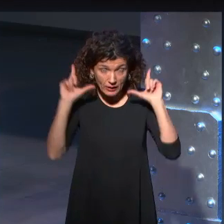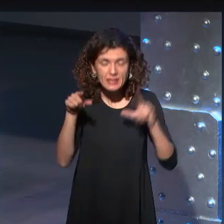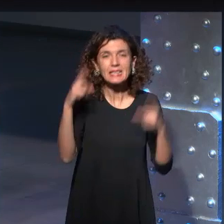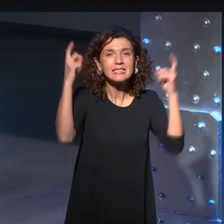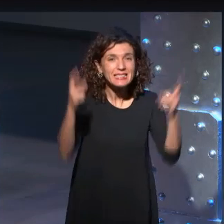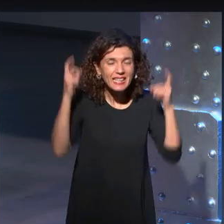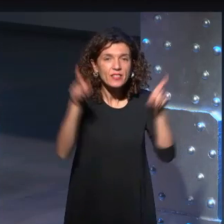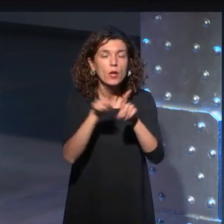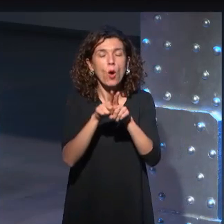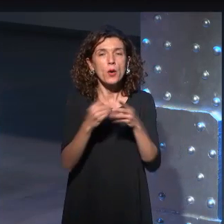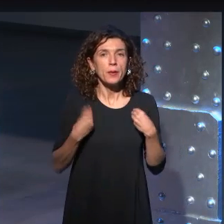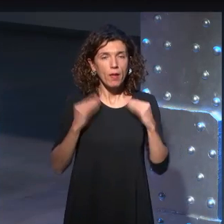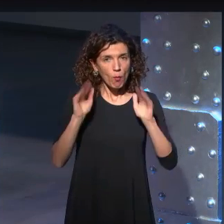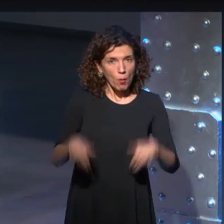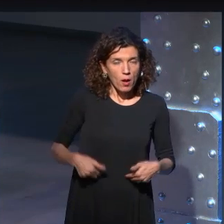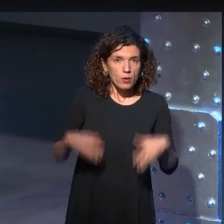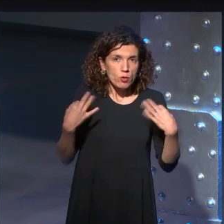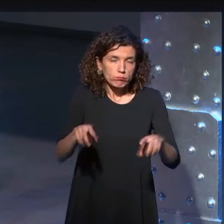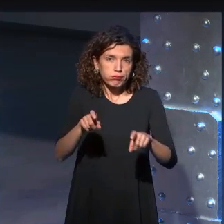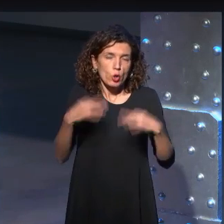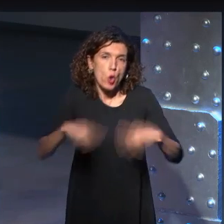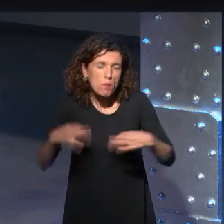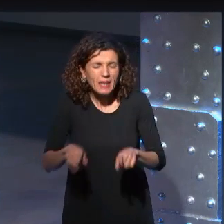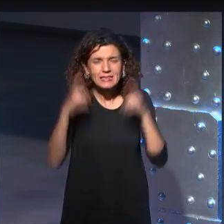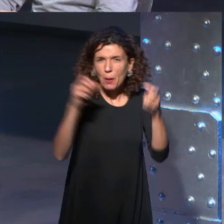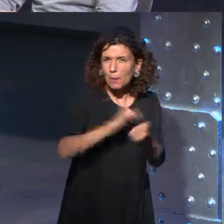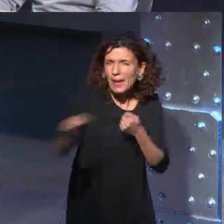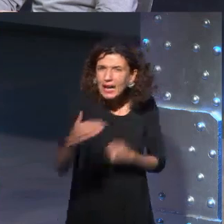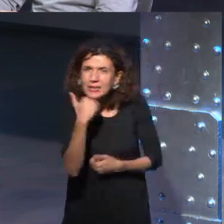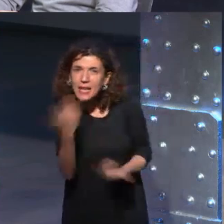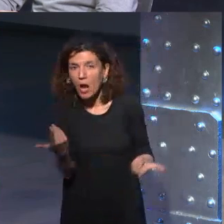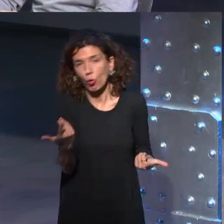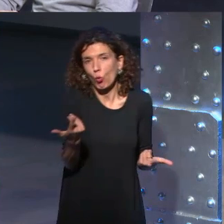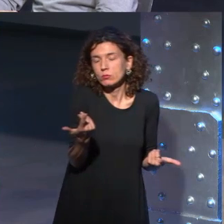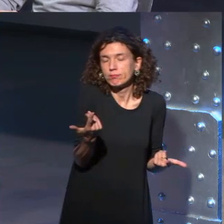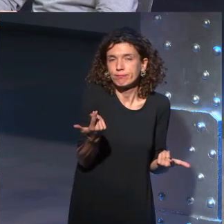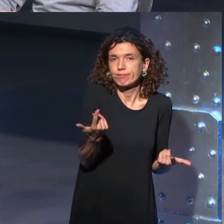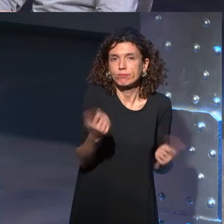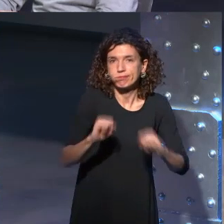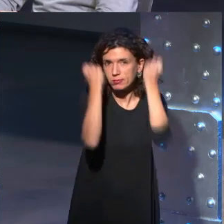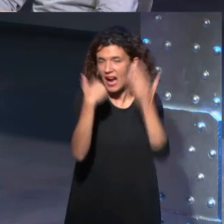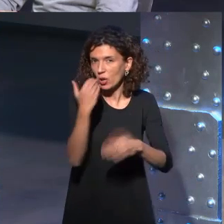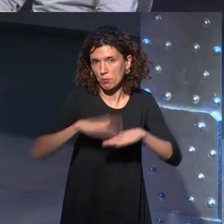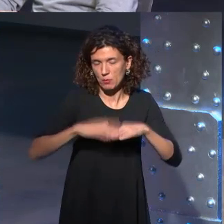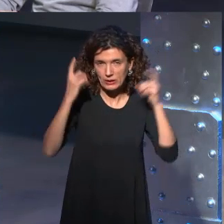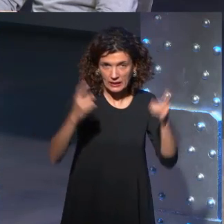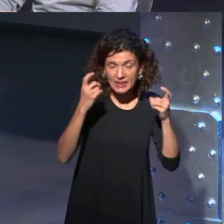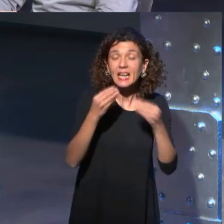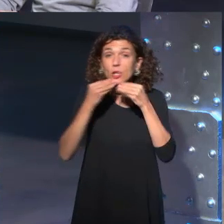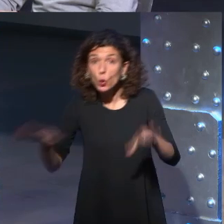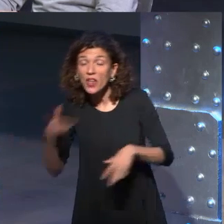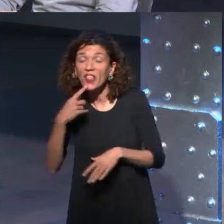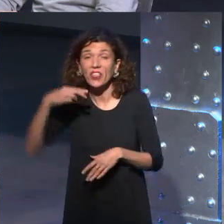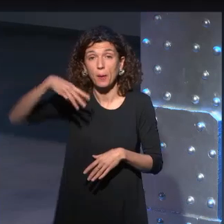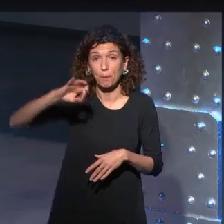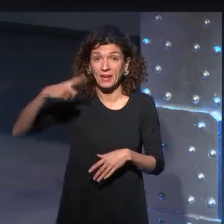intenta recobrar su vida, por un lado, o vengarse por el otro. Al mismo tiempo hay una historia, como dice Miguel,